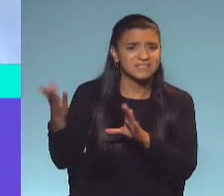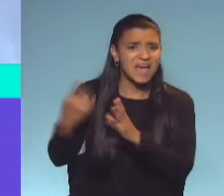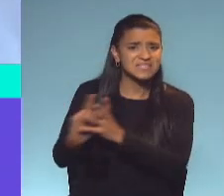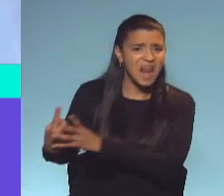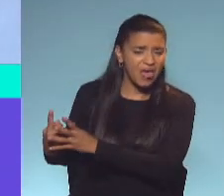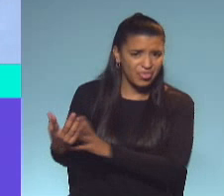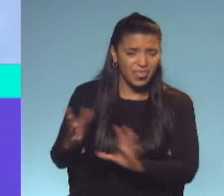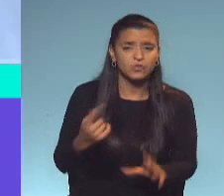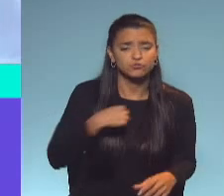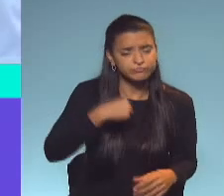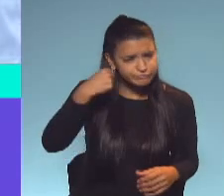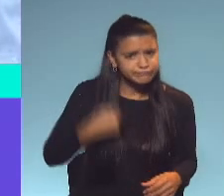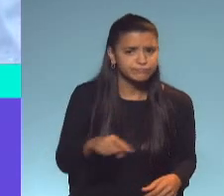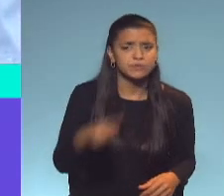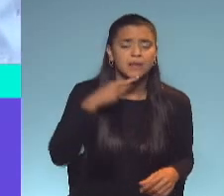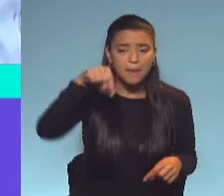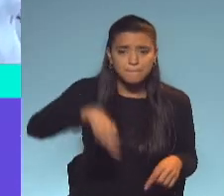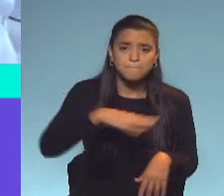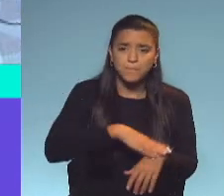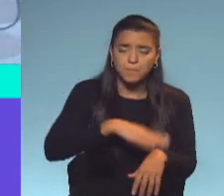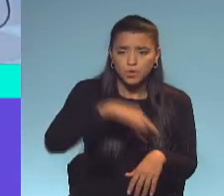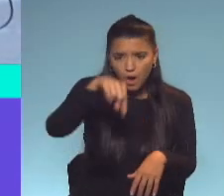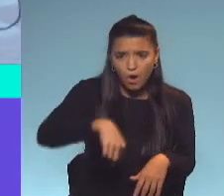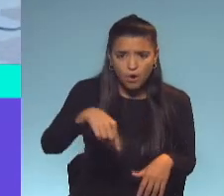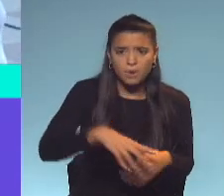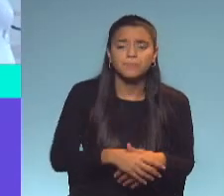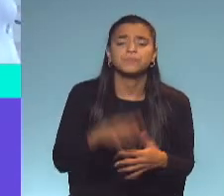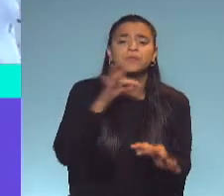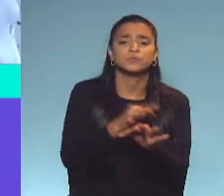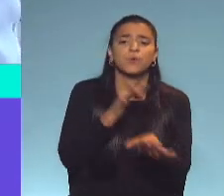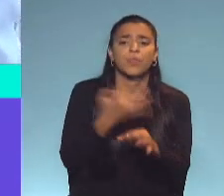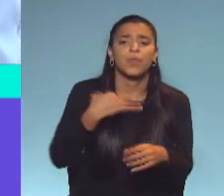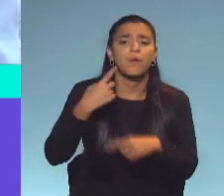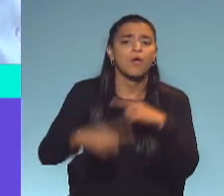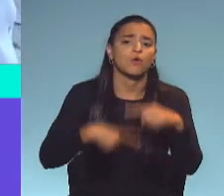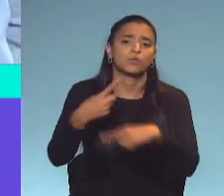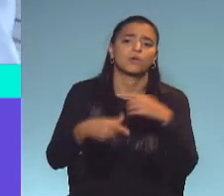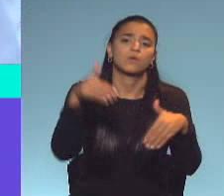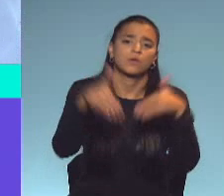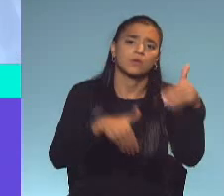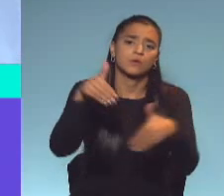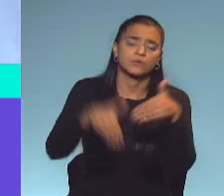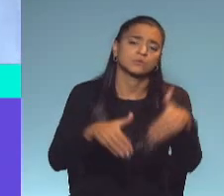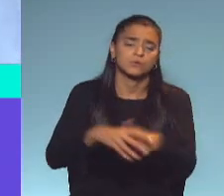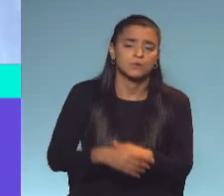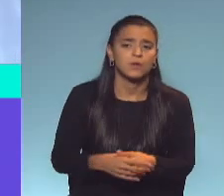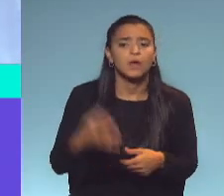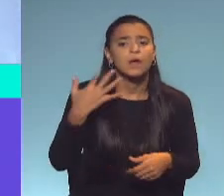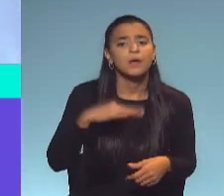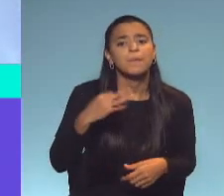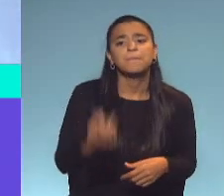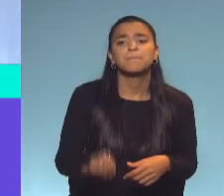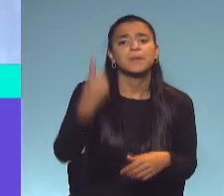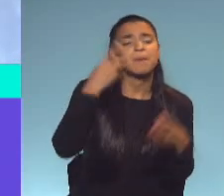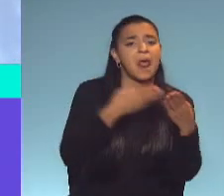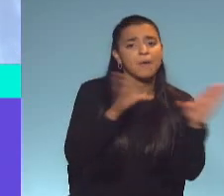estoy convencida que en este momento, al menos en este momento, la escuela tiene que continuar con la presencialidad, tiene que ser la primera